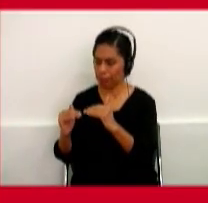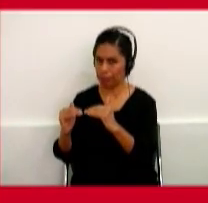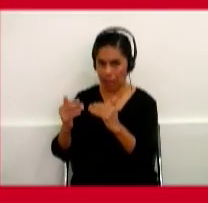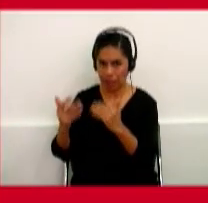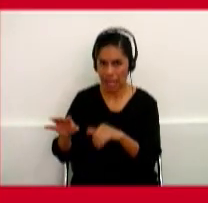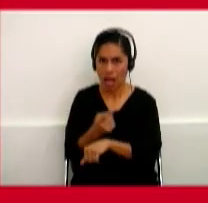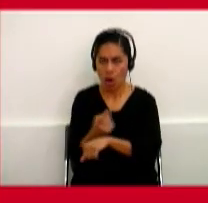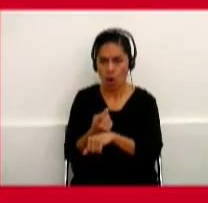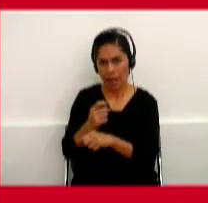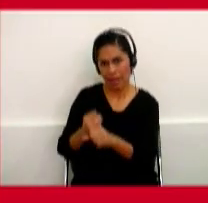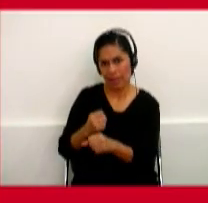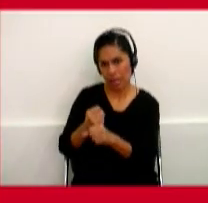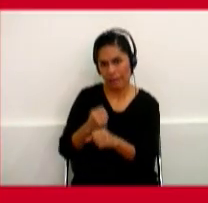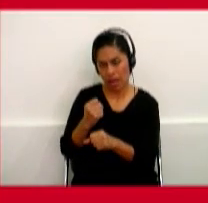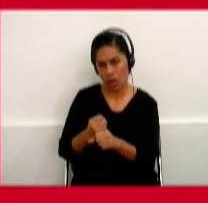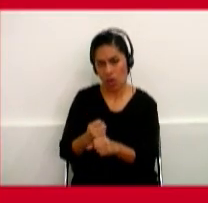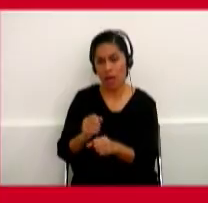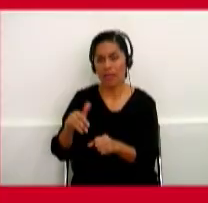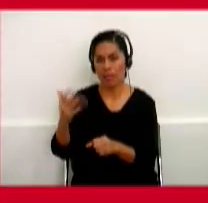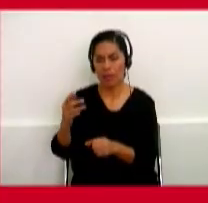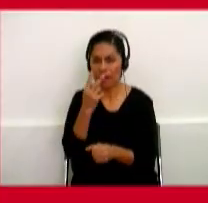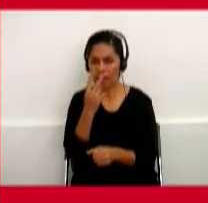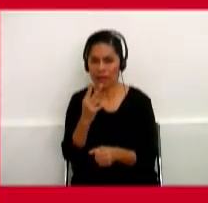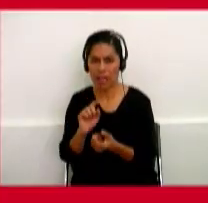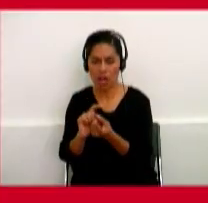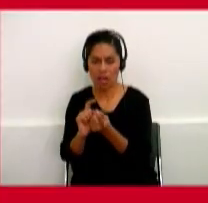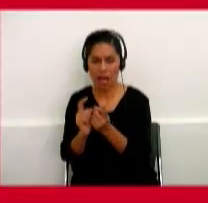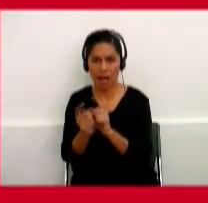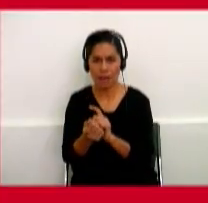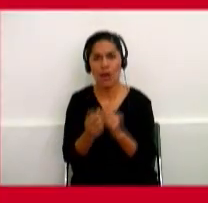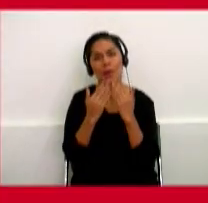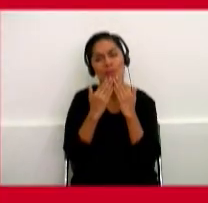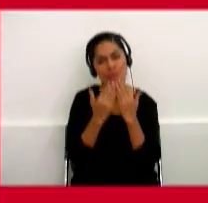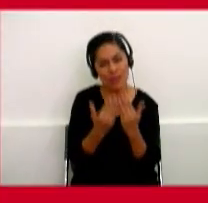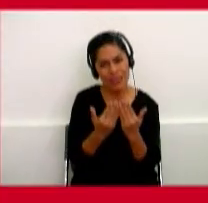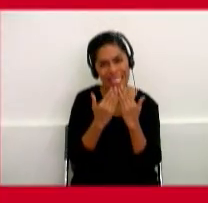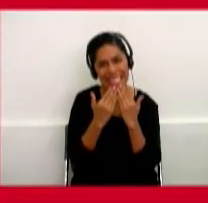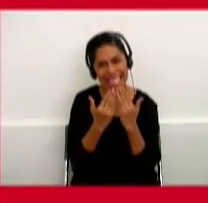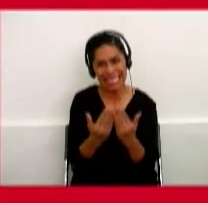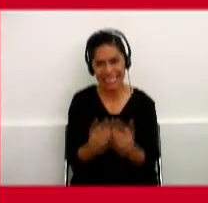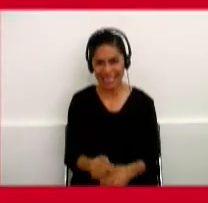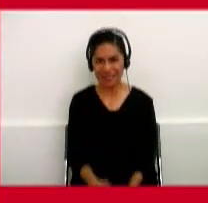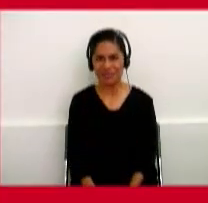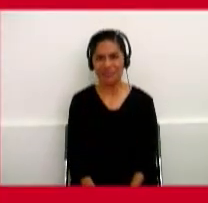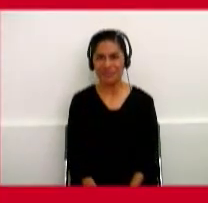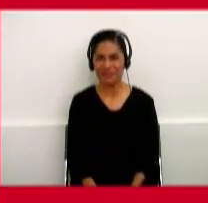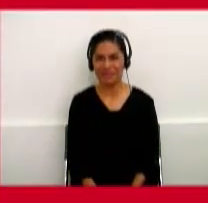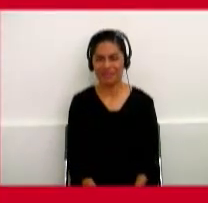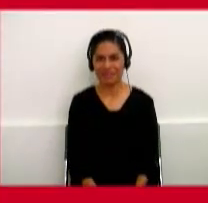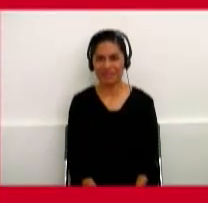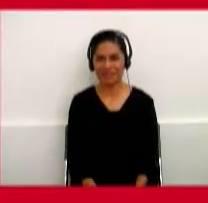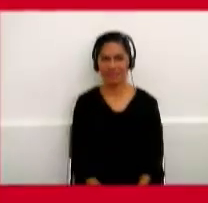las variables operativas. Eso sería todo. Muchas gracias.